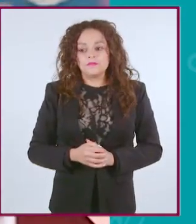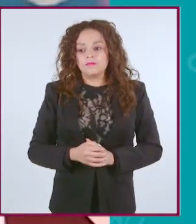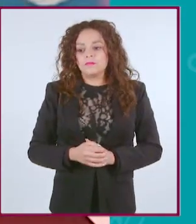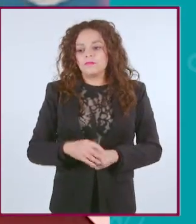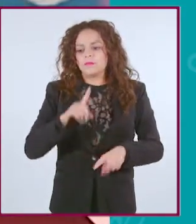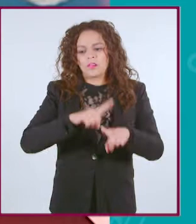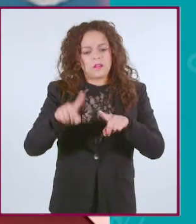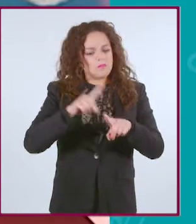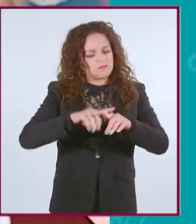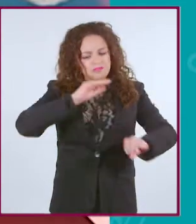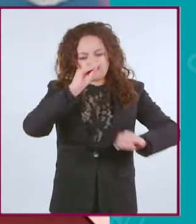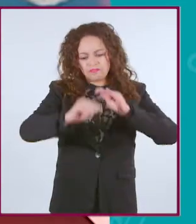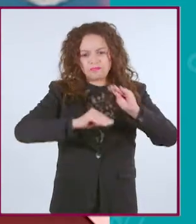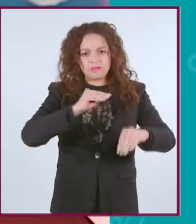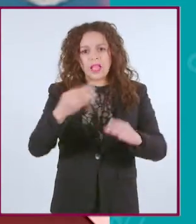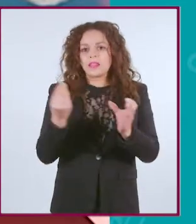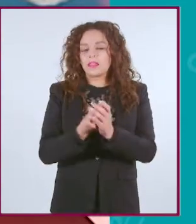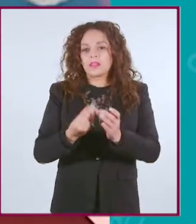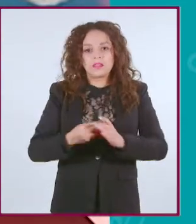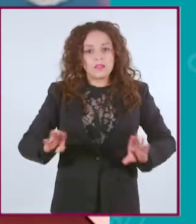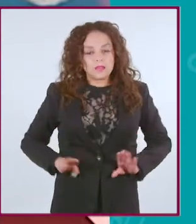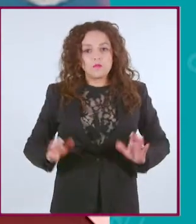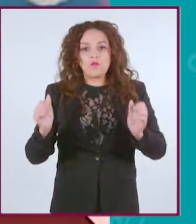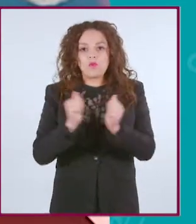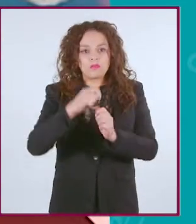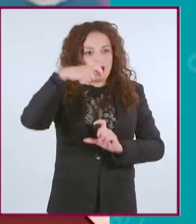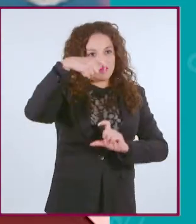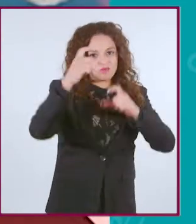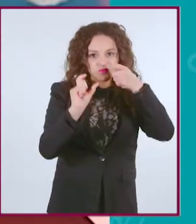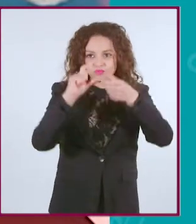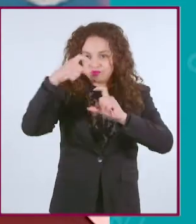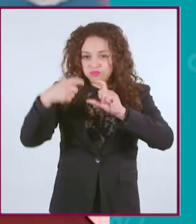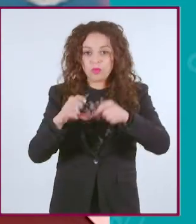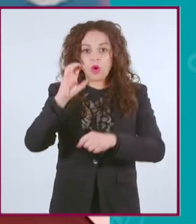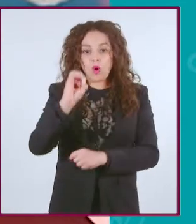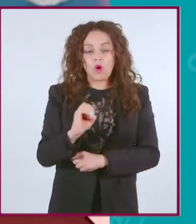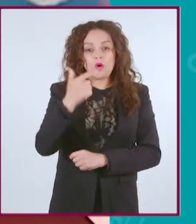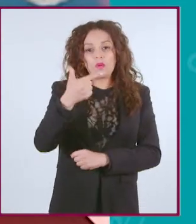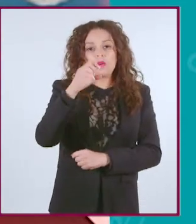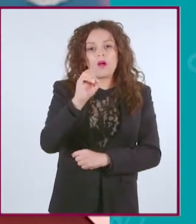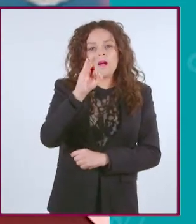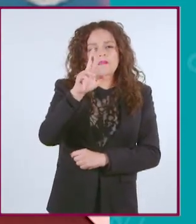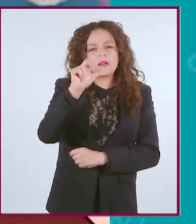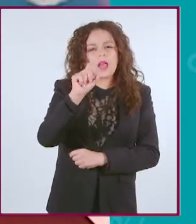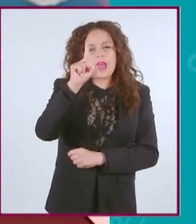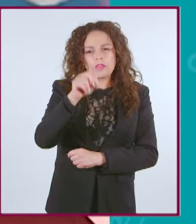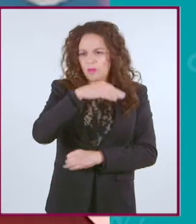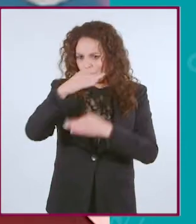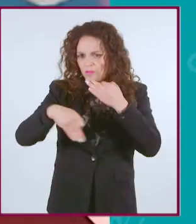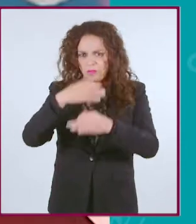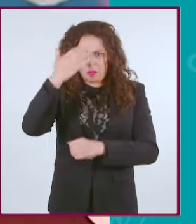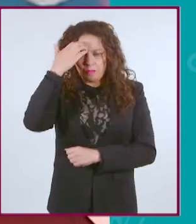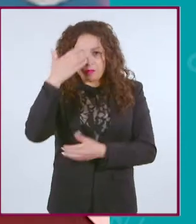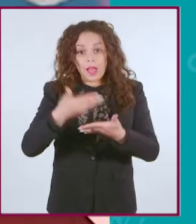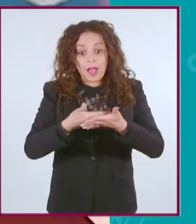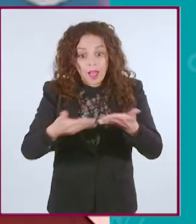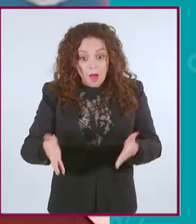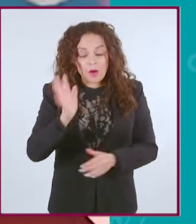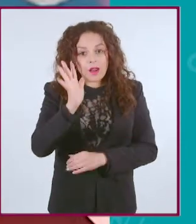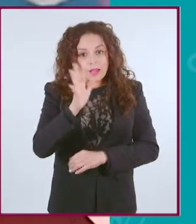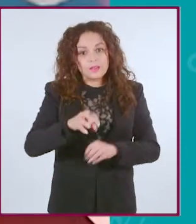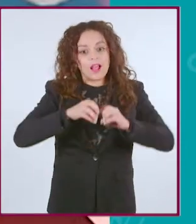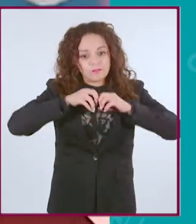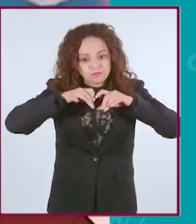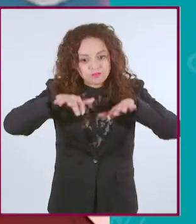cardados, damos otro tipo, grabados, el gofrado que es muy conocido. Hoy está nuevamente entrando mucho